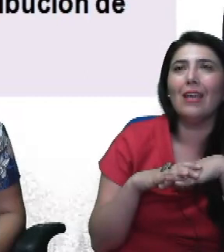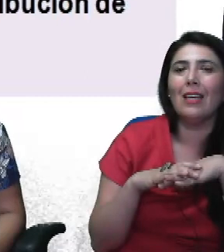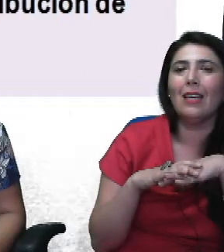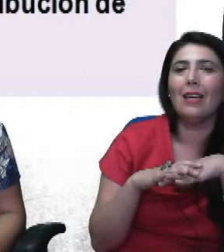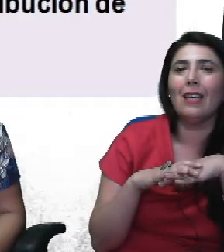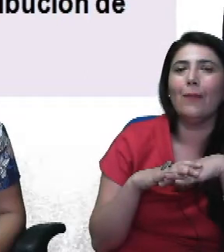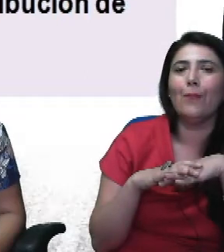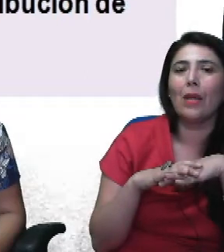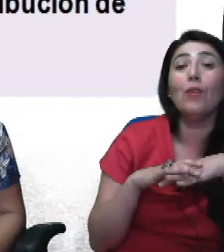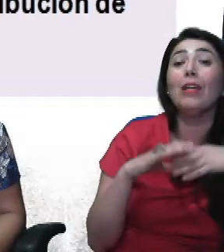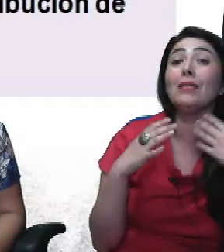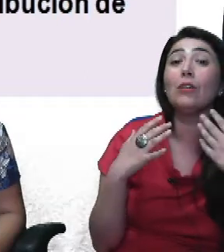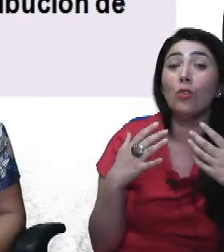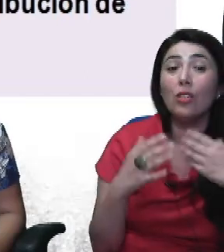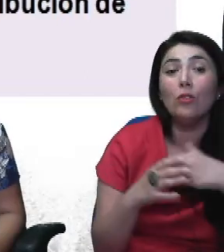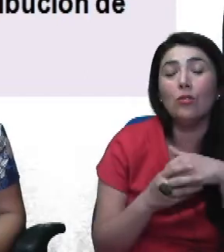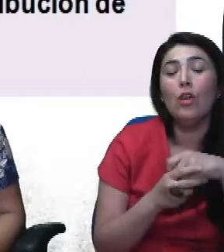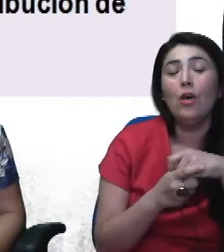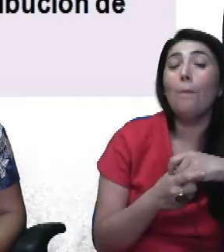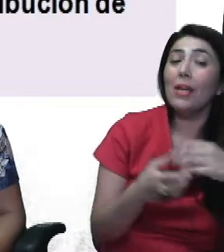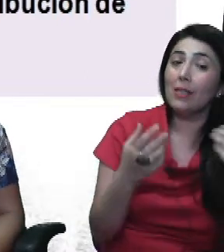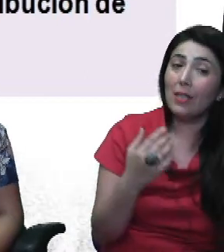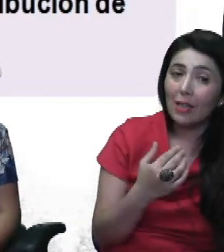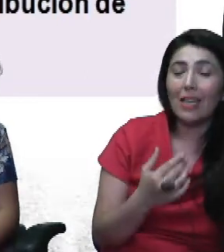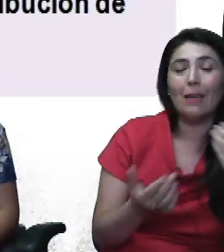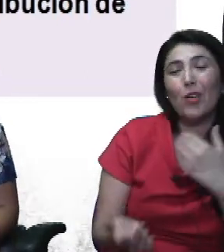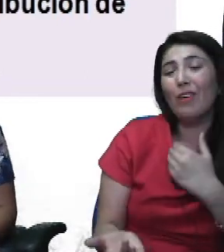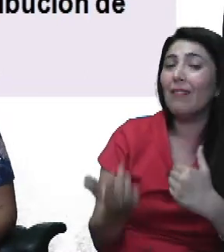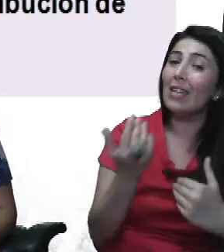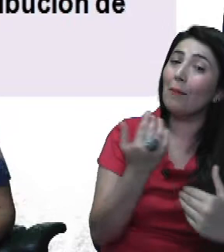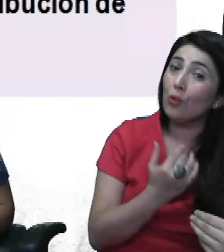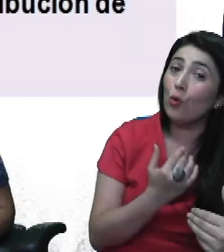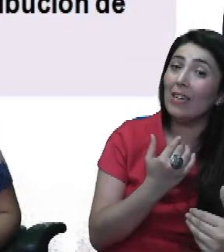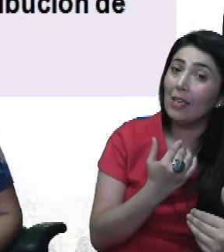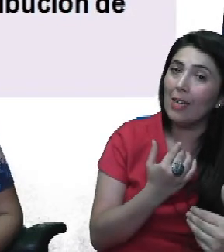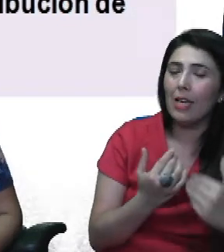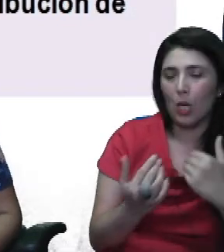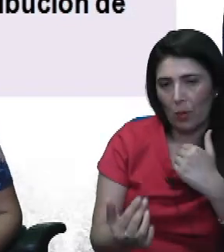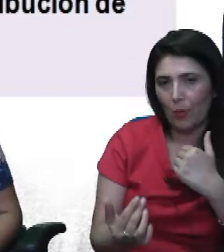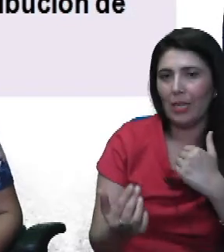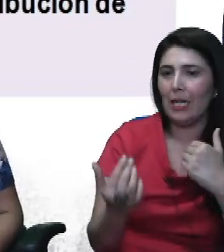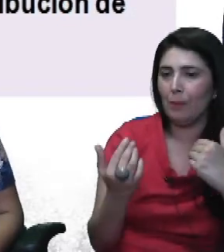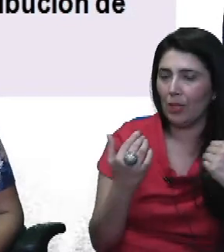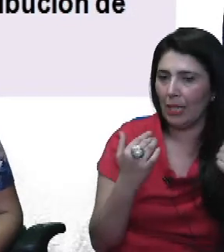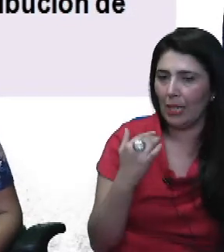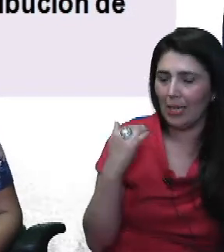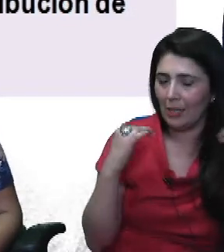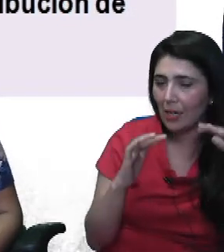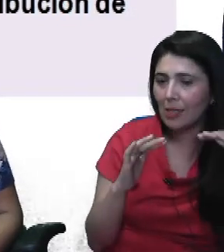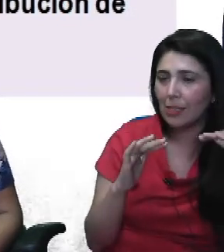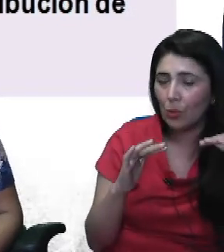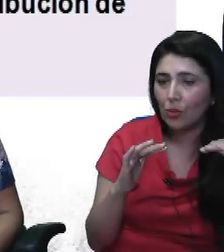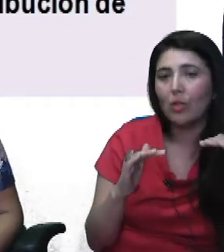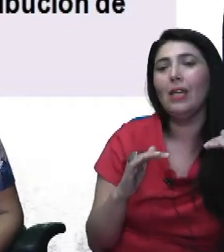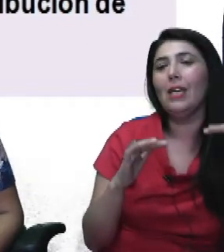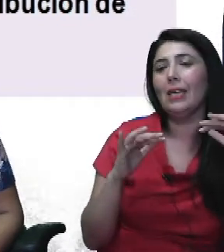orden de problemas psicológicos preexistentes, que también nos van a hablar de mayor vulnerabilidad y que lo más probable es que las personas que estén en